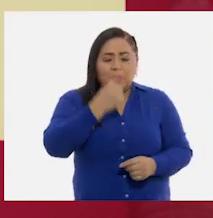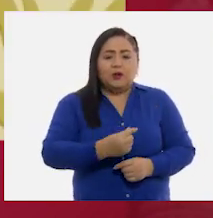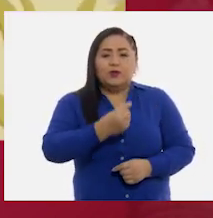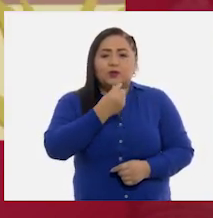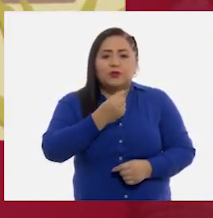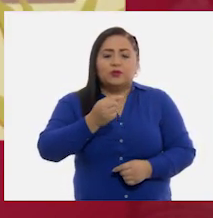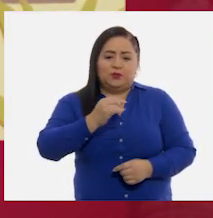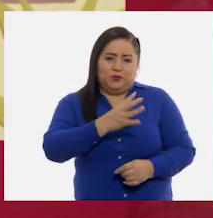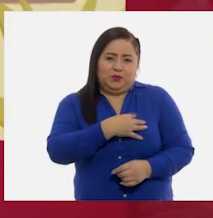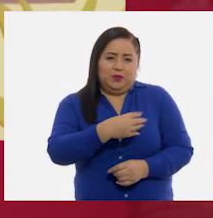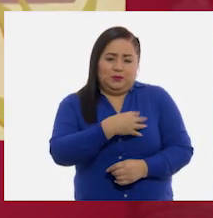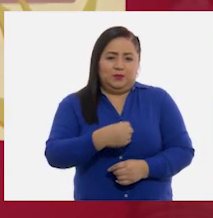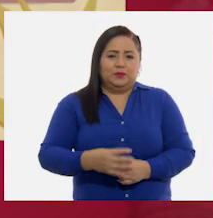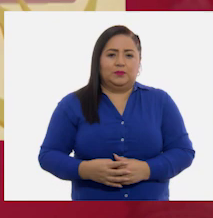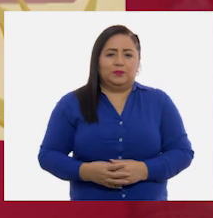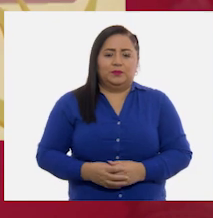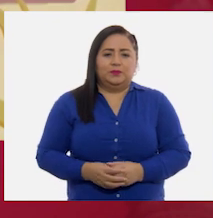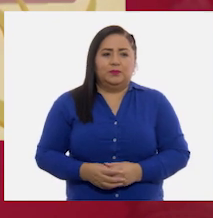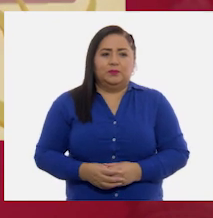niños.